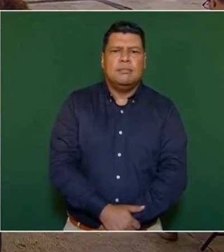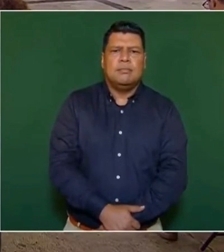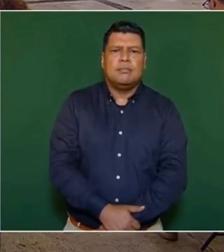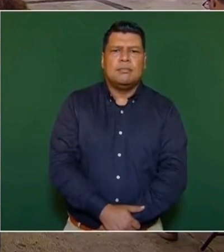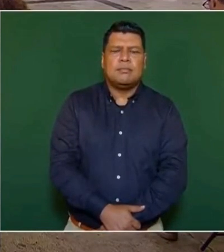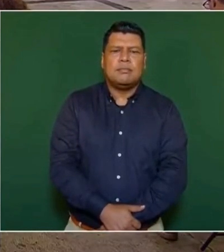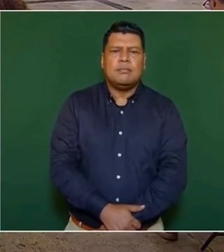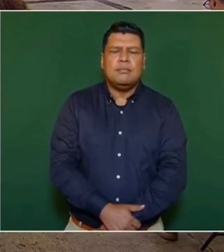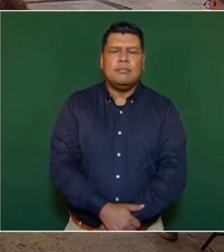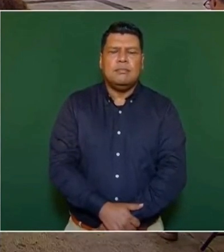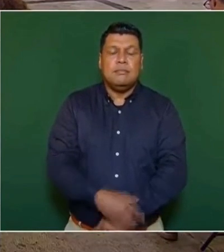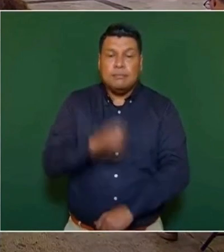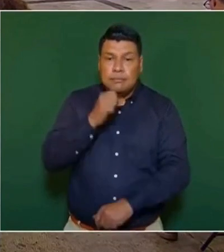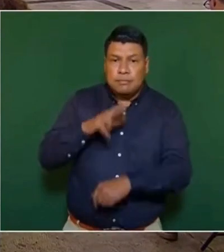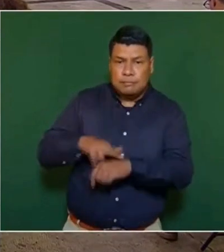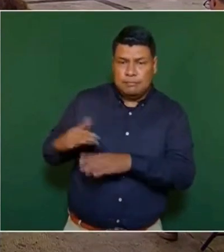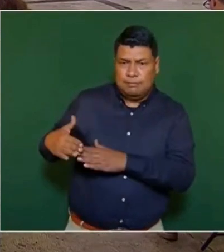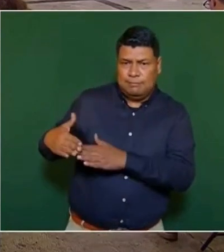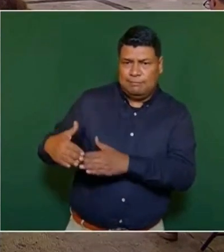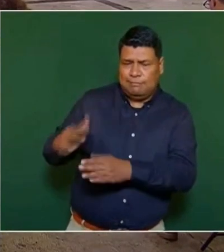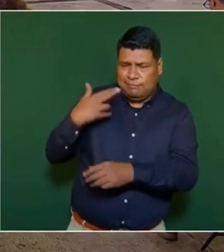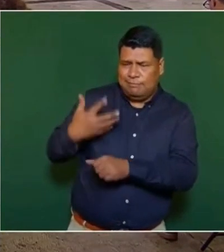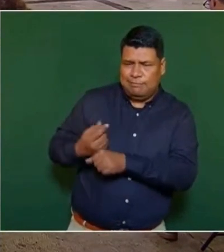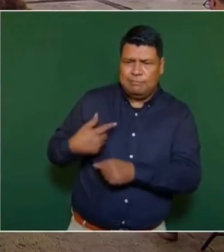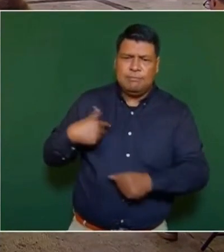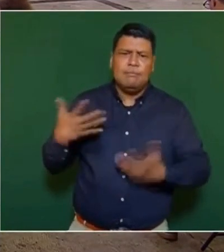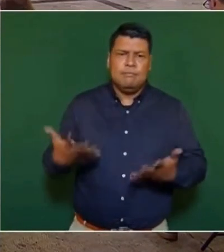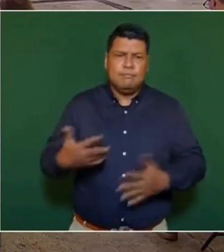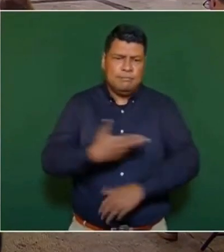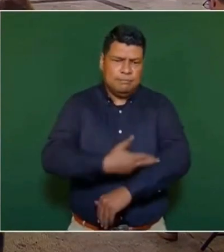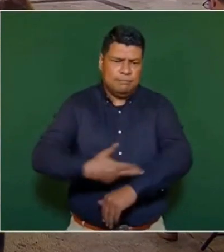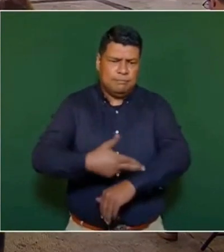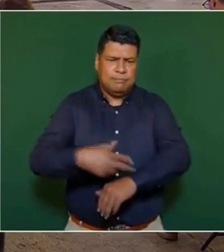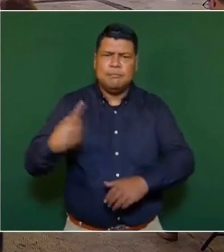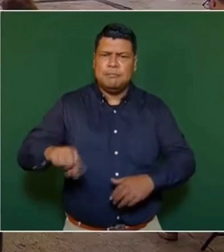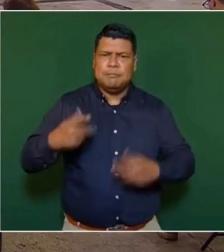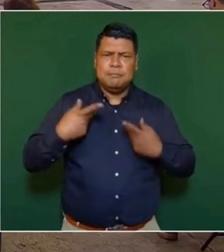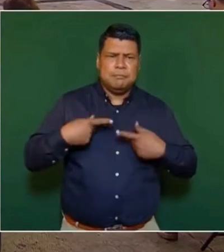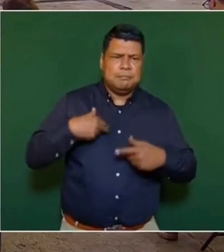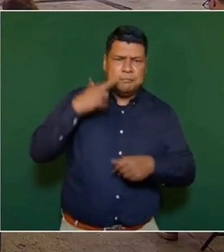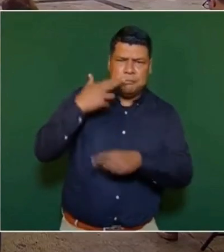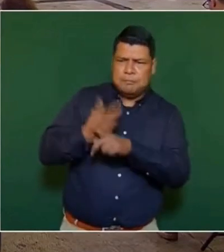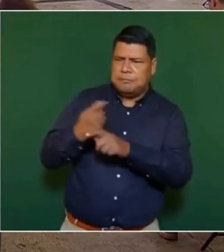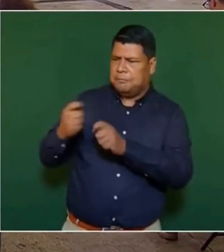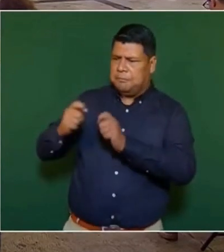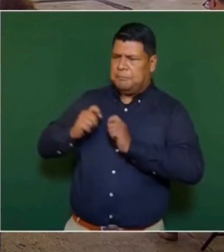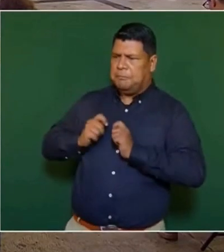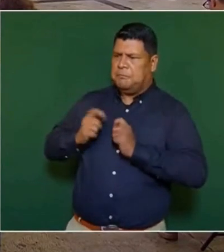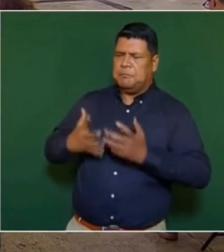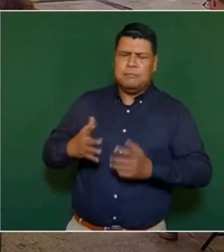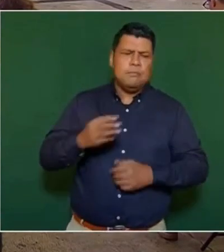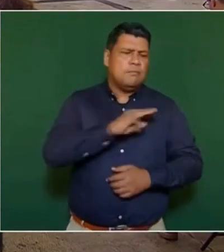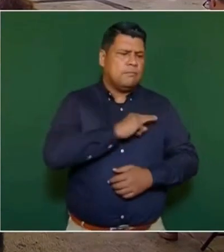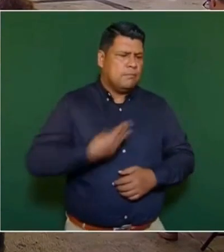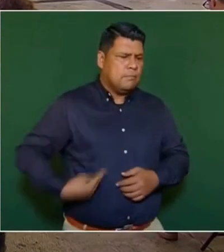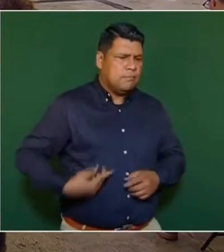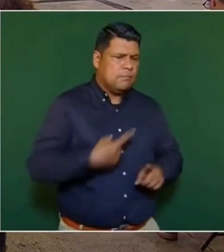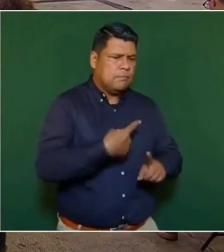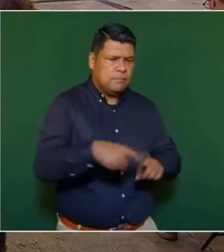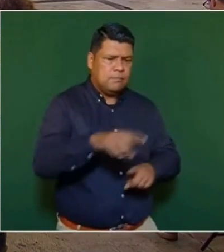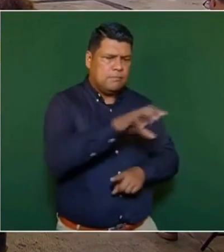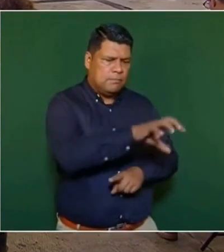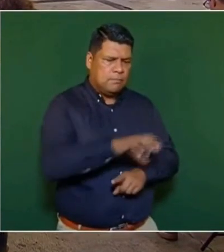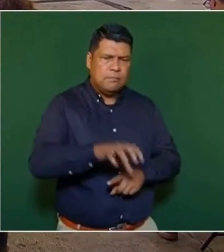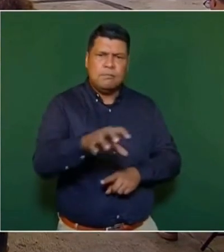A la Secretaría de Marina, a través de su Plan Marina, le tocó atender 9 municipios, como lo pueden ver